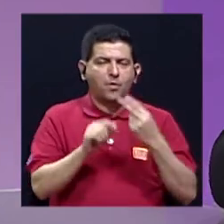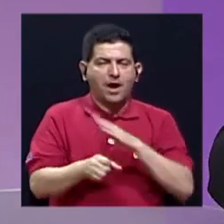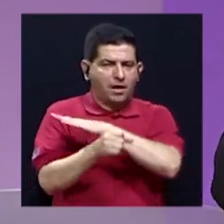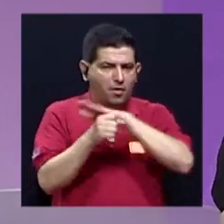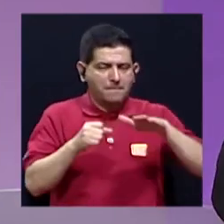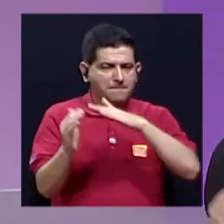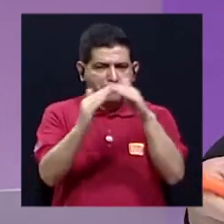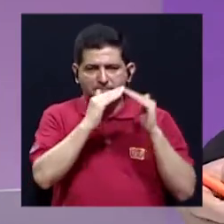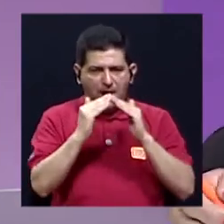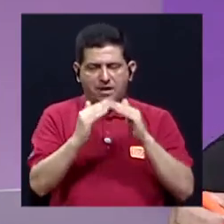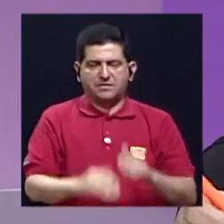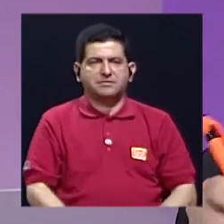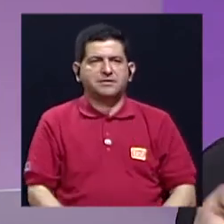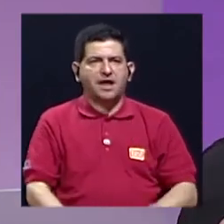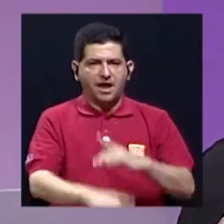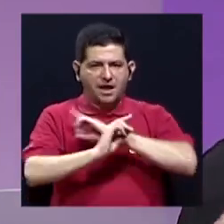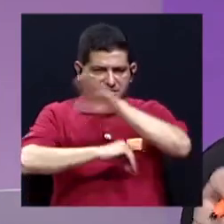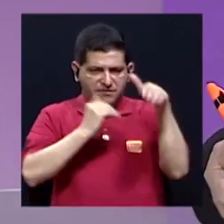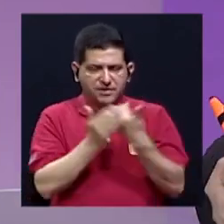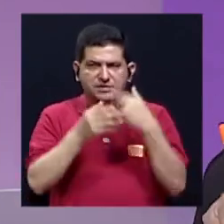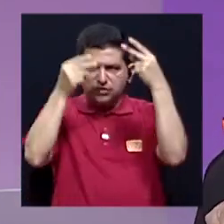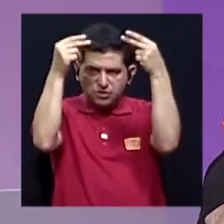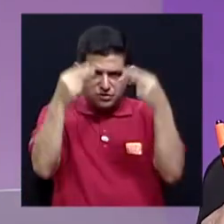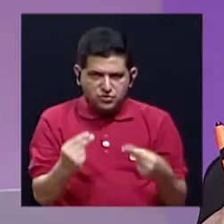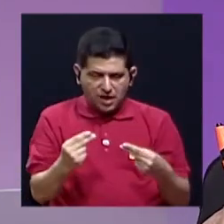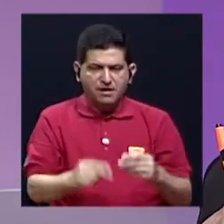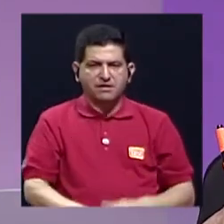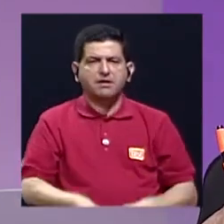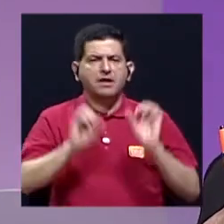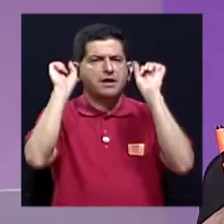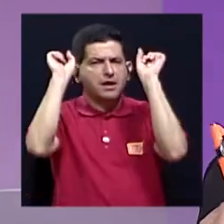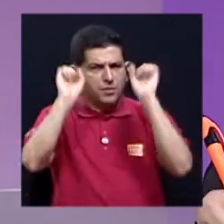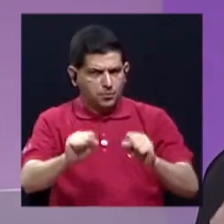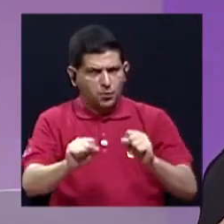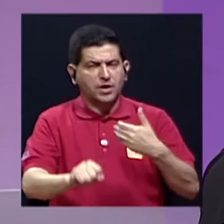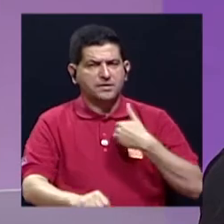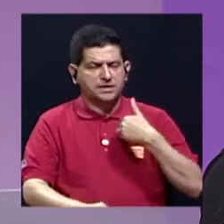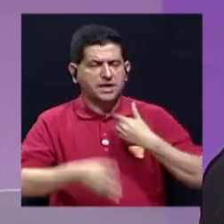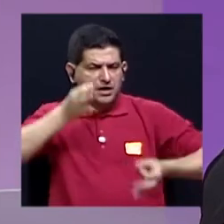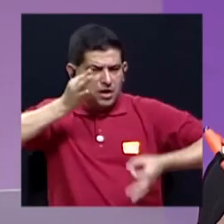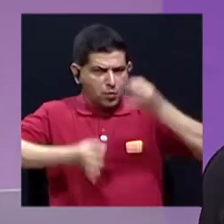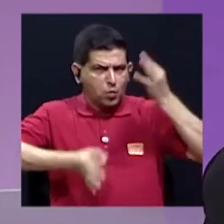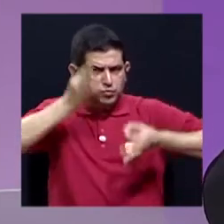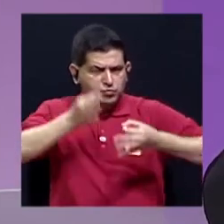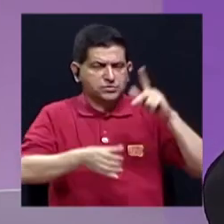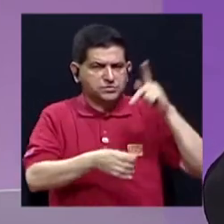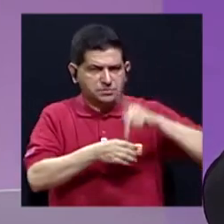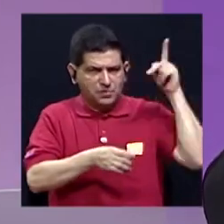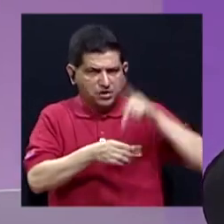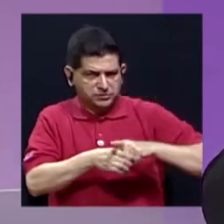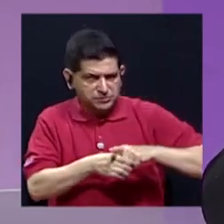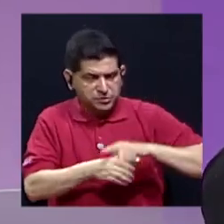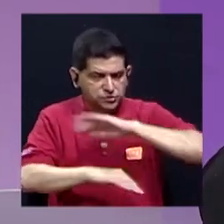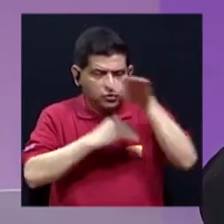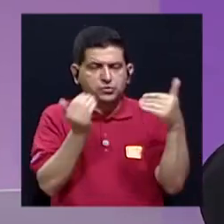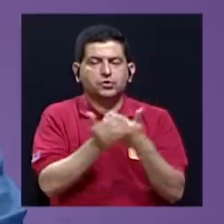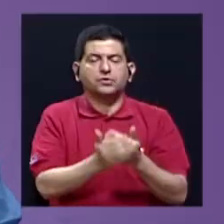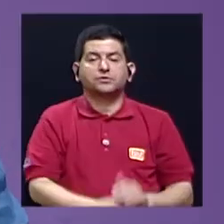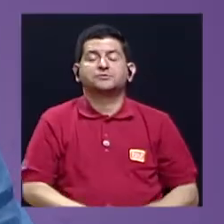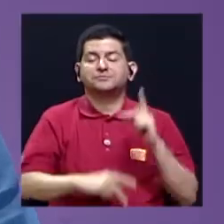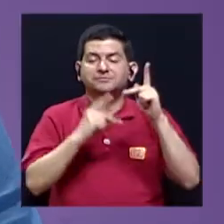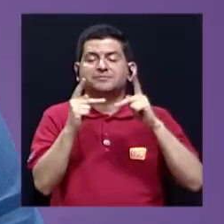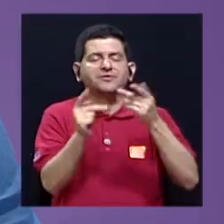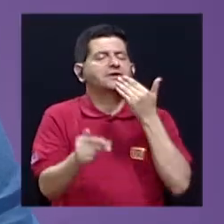la comunidad. Entonces es defender todos esos presupuestos que sean más justos, de participación justa, ¿verdad? Para todos. Perfecto.